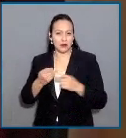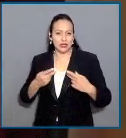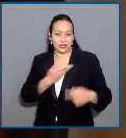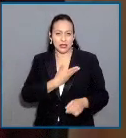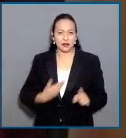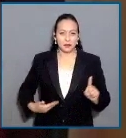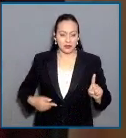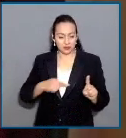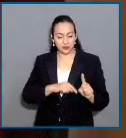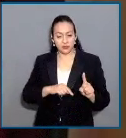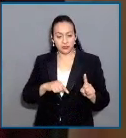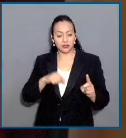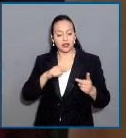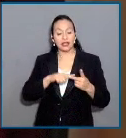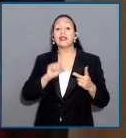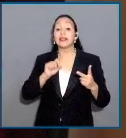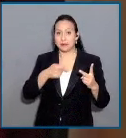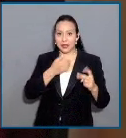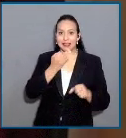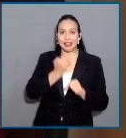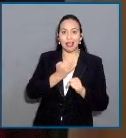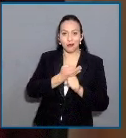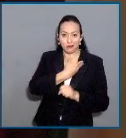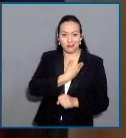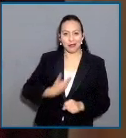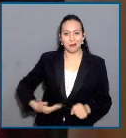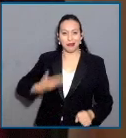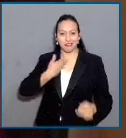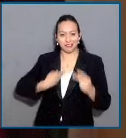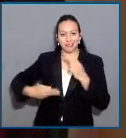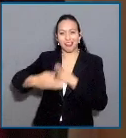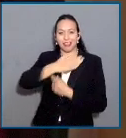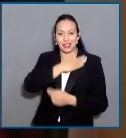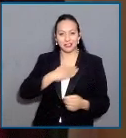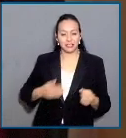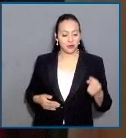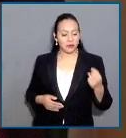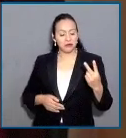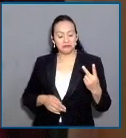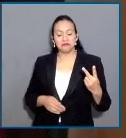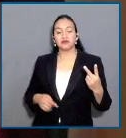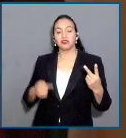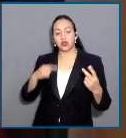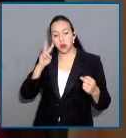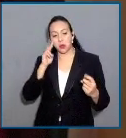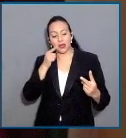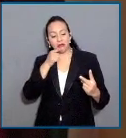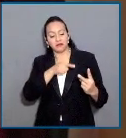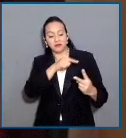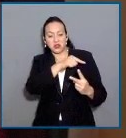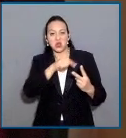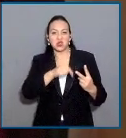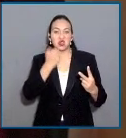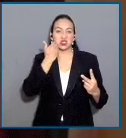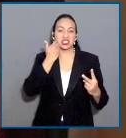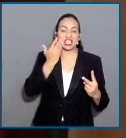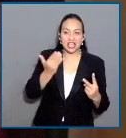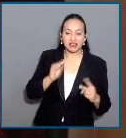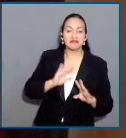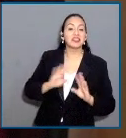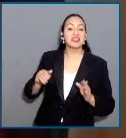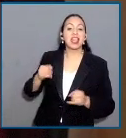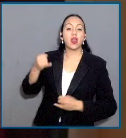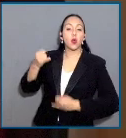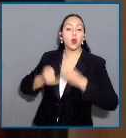gobierno, pues está implementando, digamos, de alguna manera, sí, lo que yo veo como un desmantelamiento del sistema de carrera judicial y la reducción